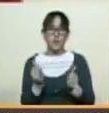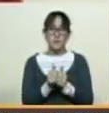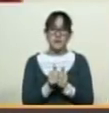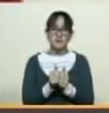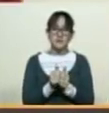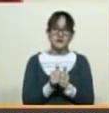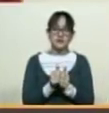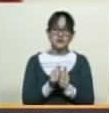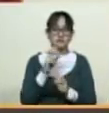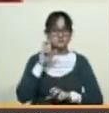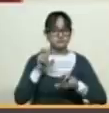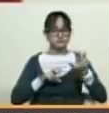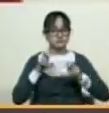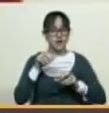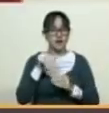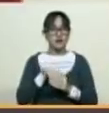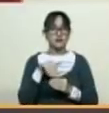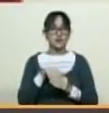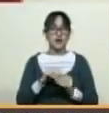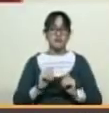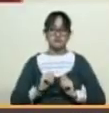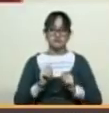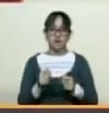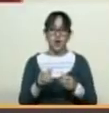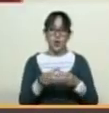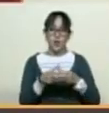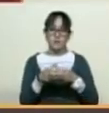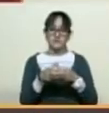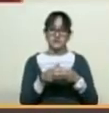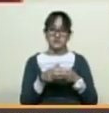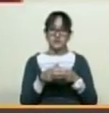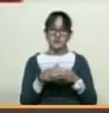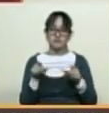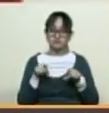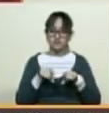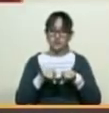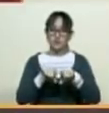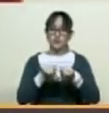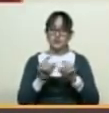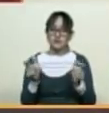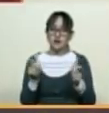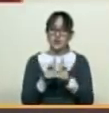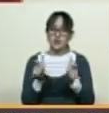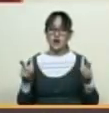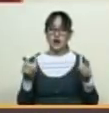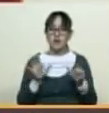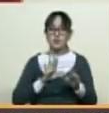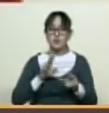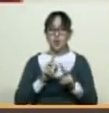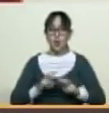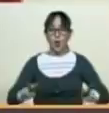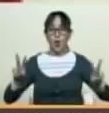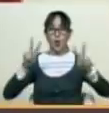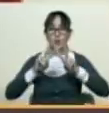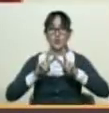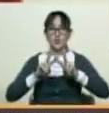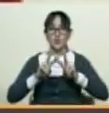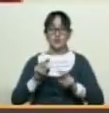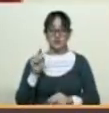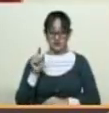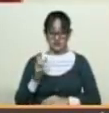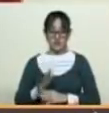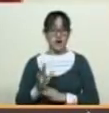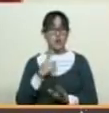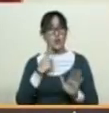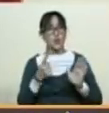y observación electoral y se designará una comisión paritaria de las partes que se reunirá con el secretario general de Naciones Unidas. Esto también es algo que ya